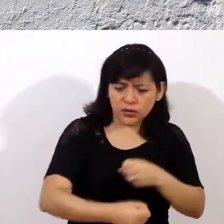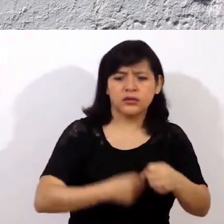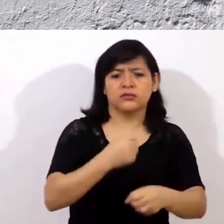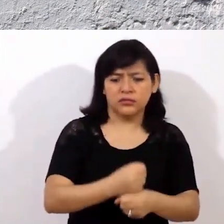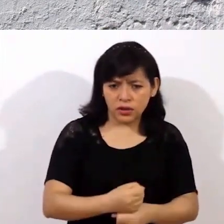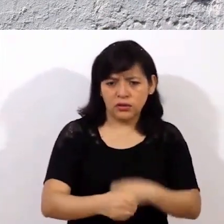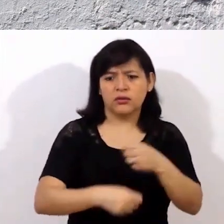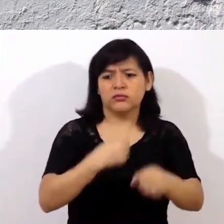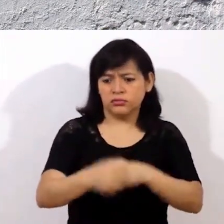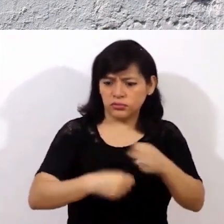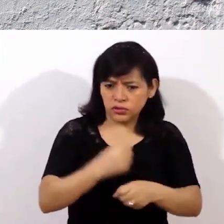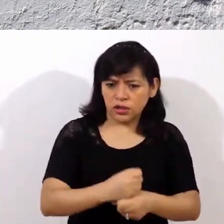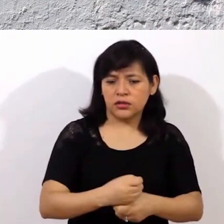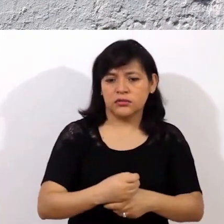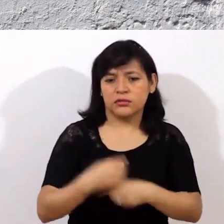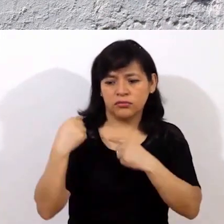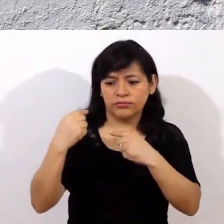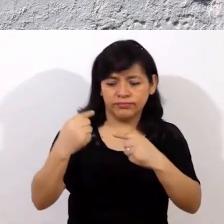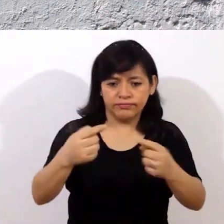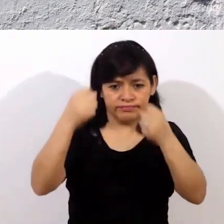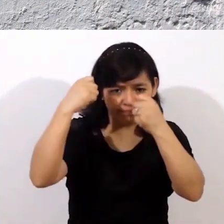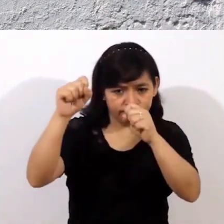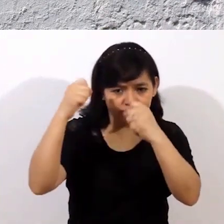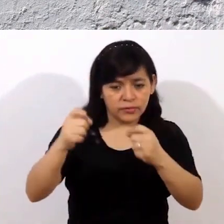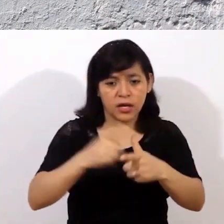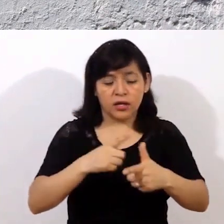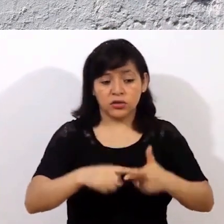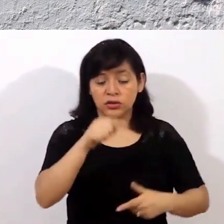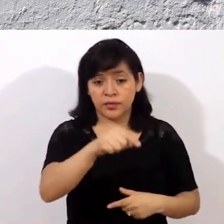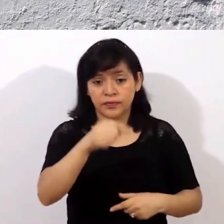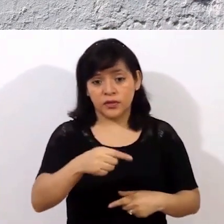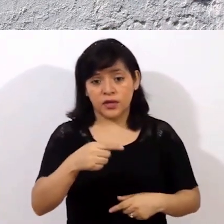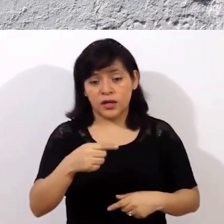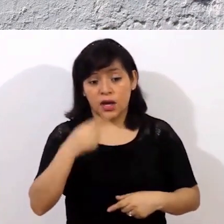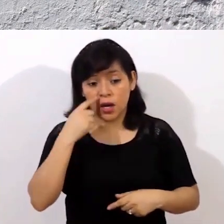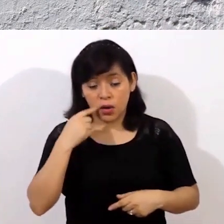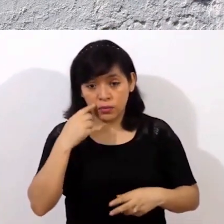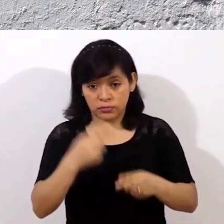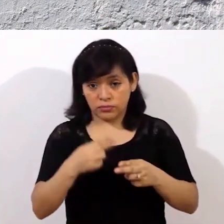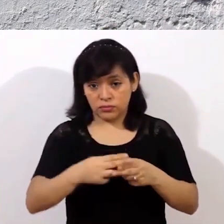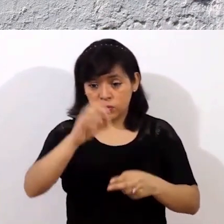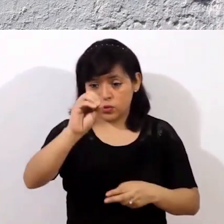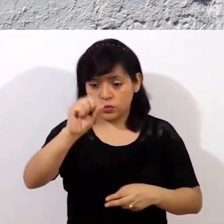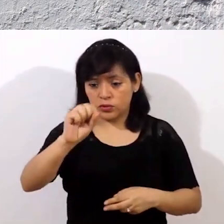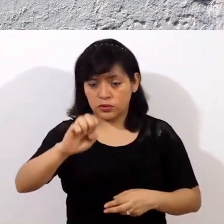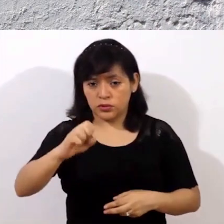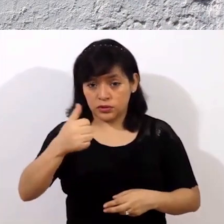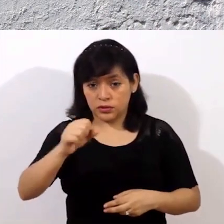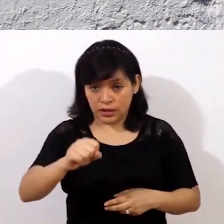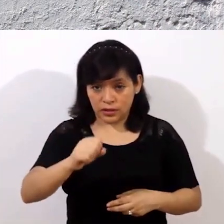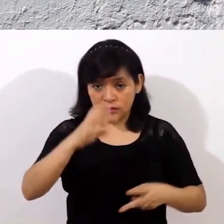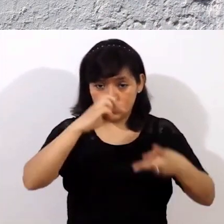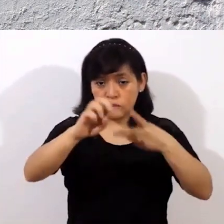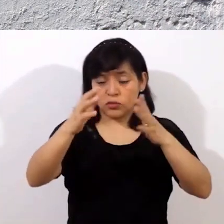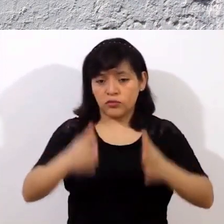esa condición. Así que Oseas es un profeta que proviene del campo, algunos consideran de